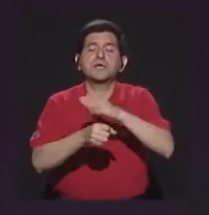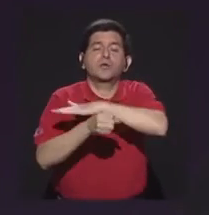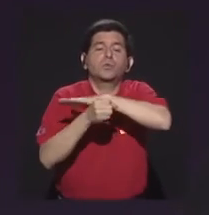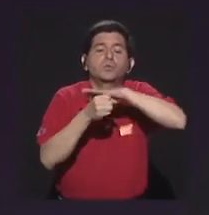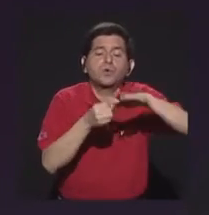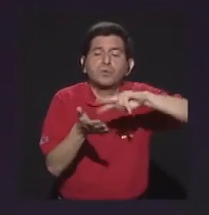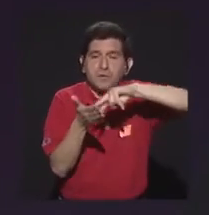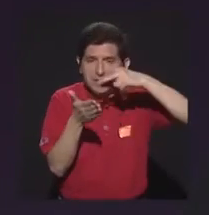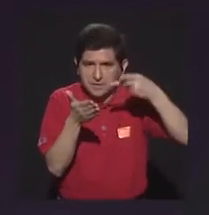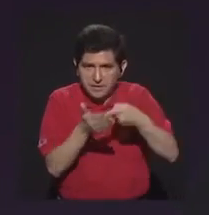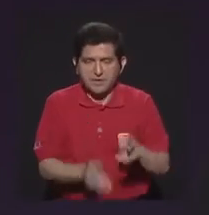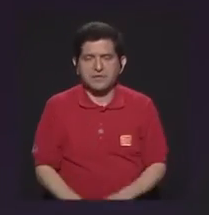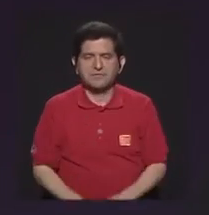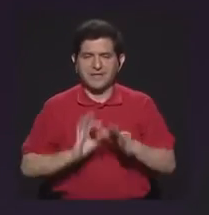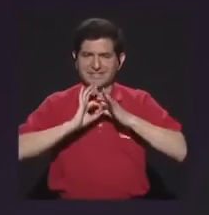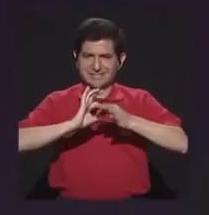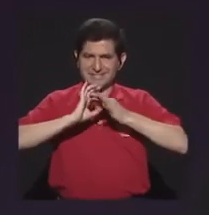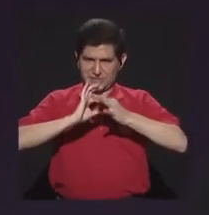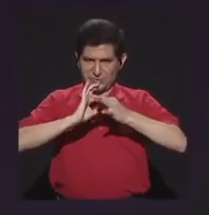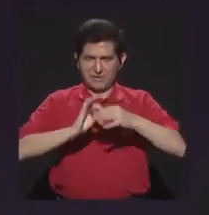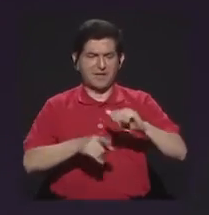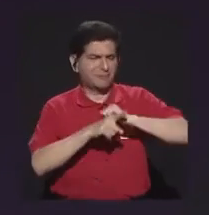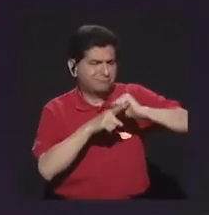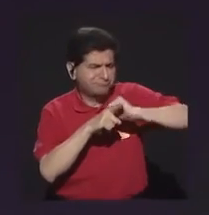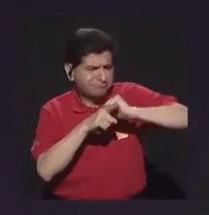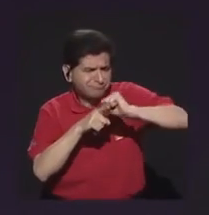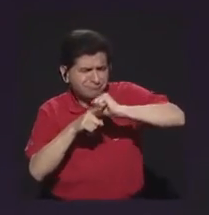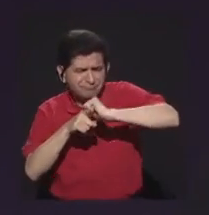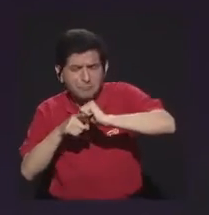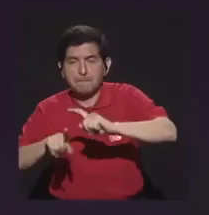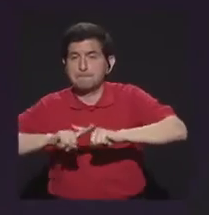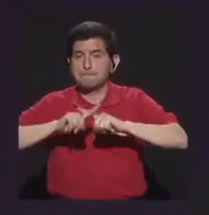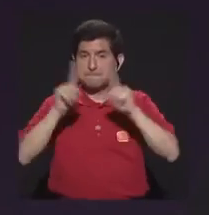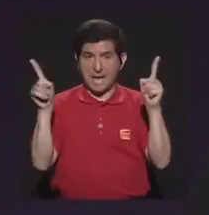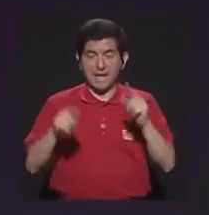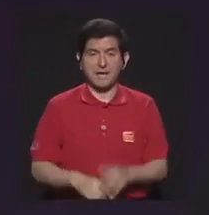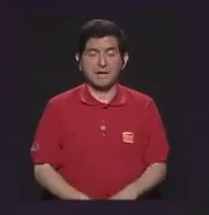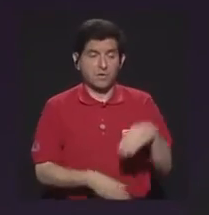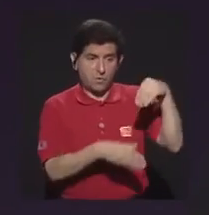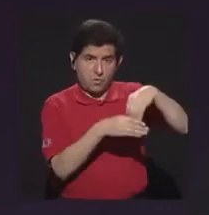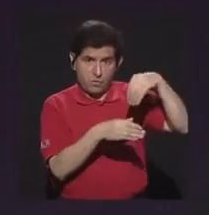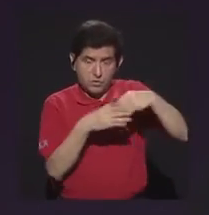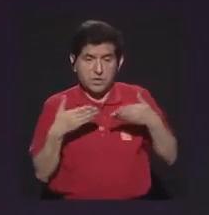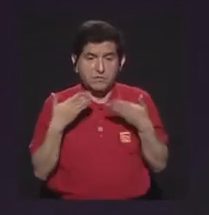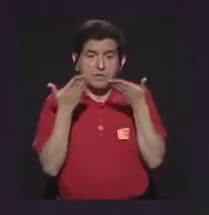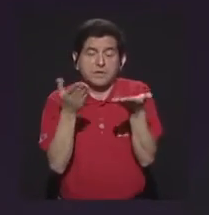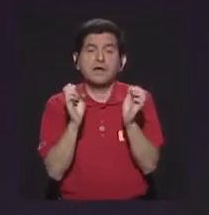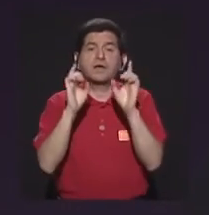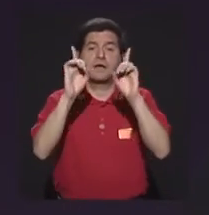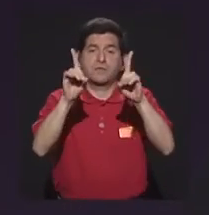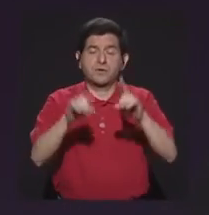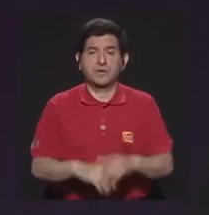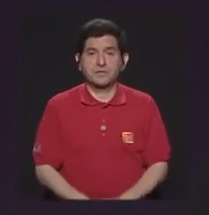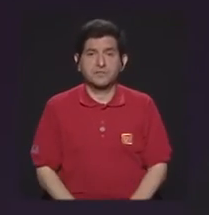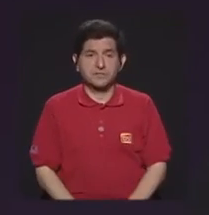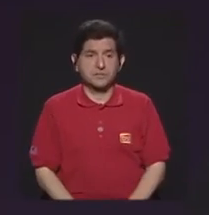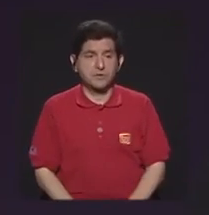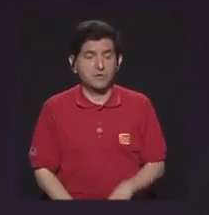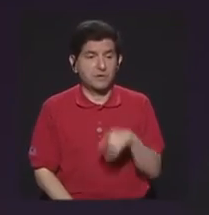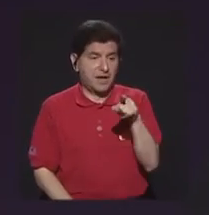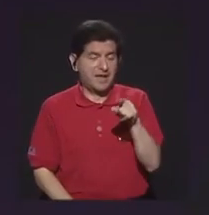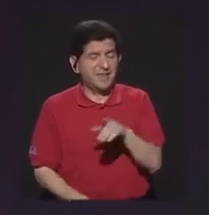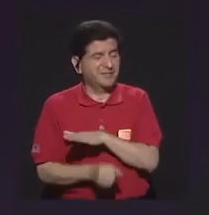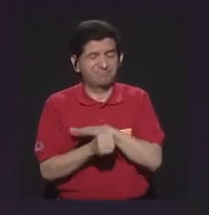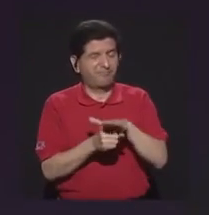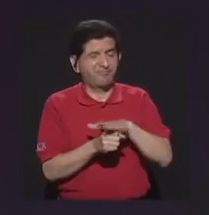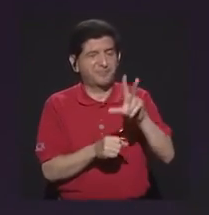de lo que es la sexualidad, una capacitación, pero es un aporte que le da a la educación, al docente, pero es